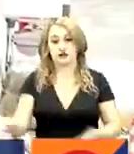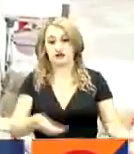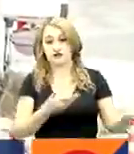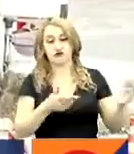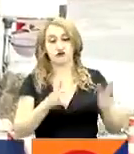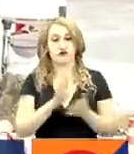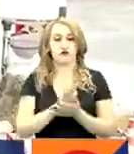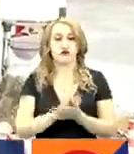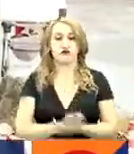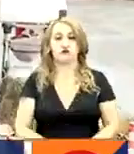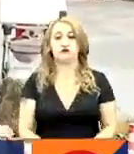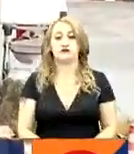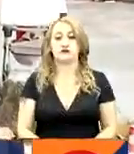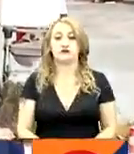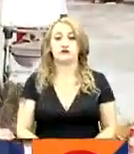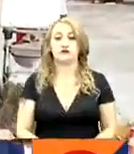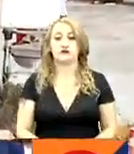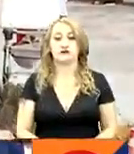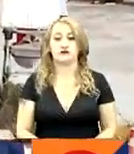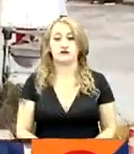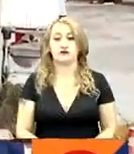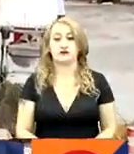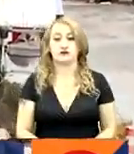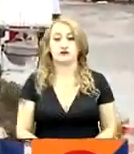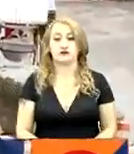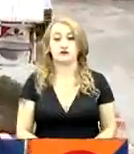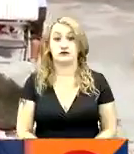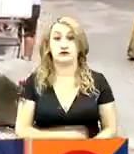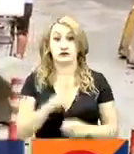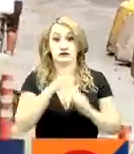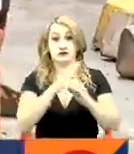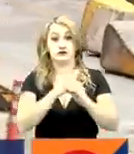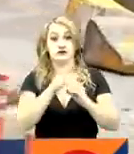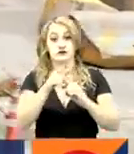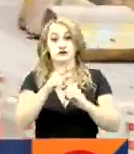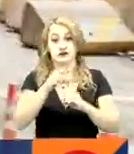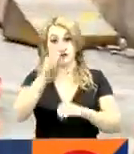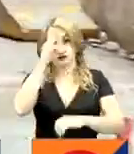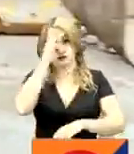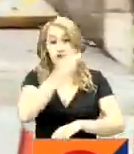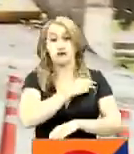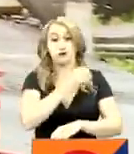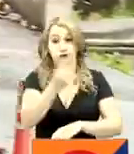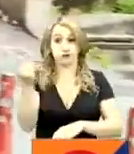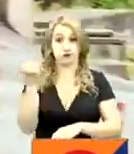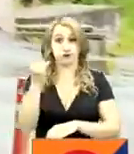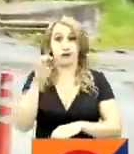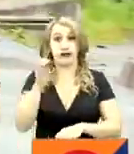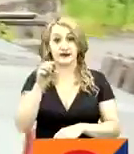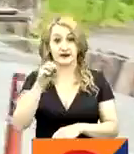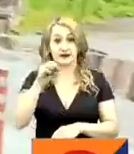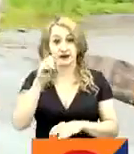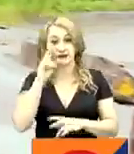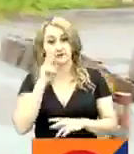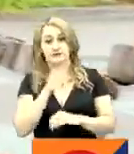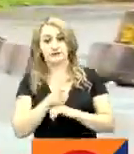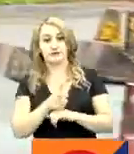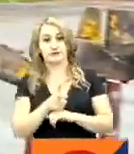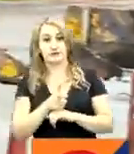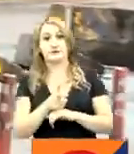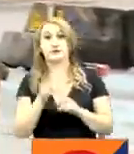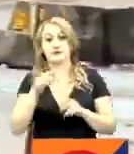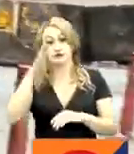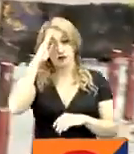restricción a pocos metros del bloqueo la fuerza pública hacia presencia el esmad observaba muchos